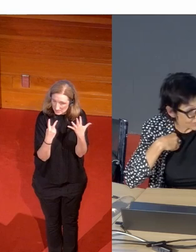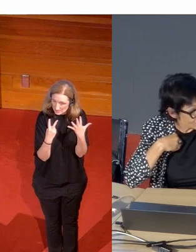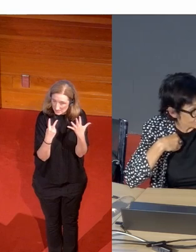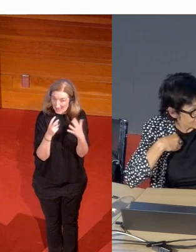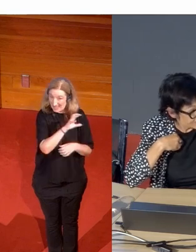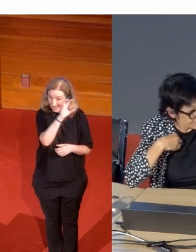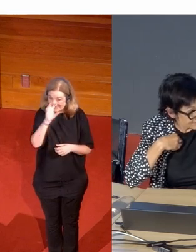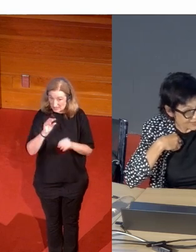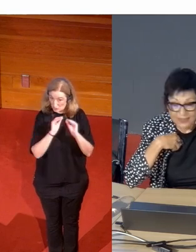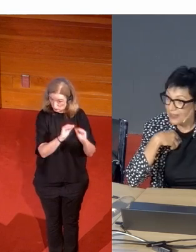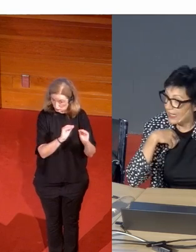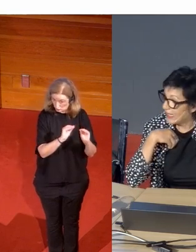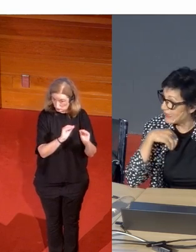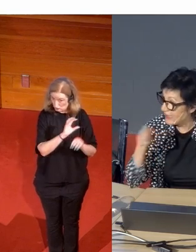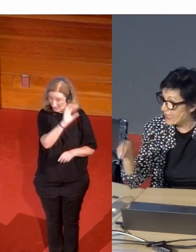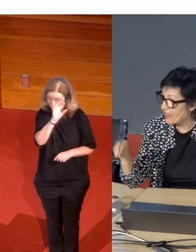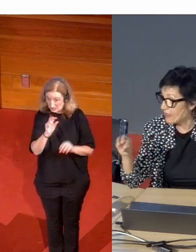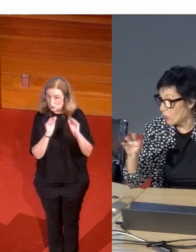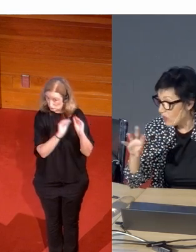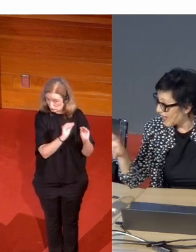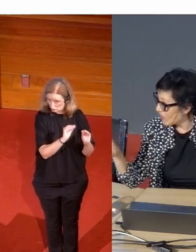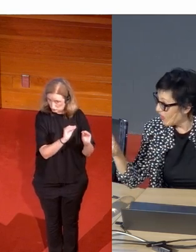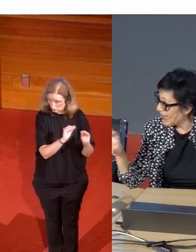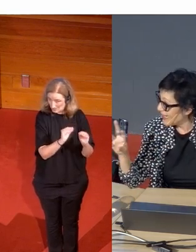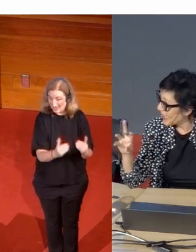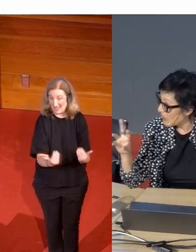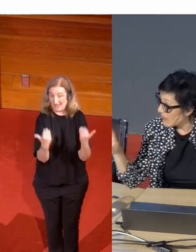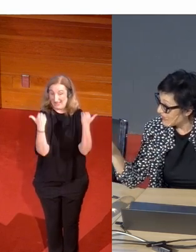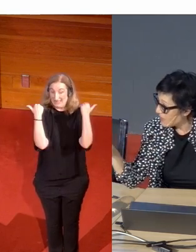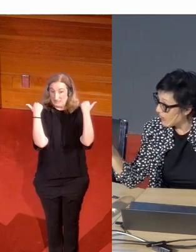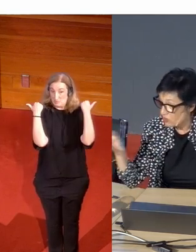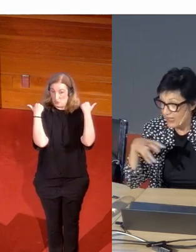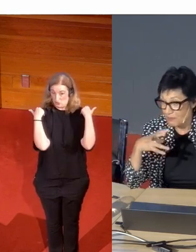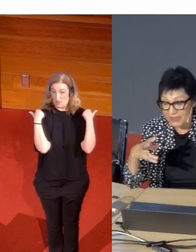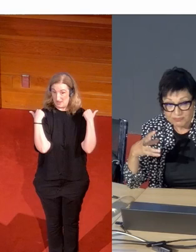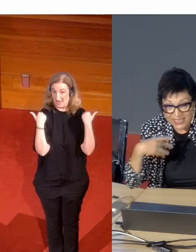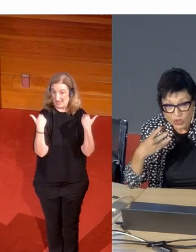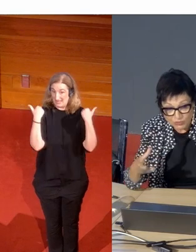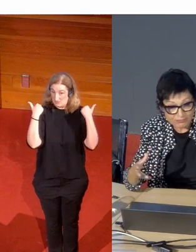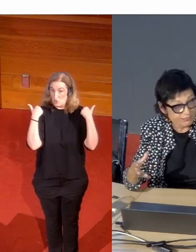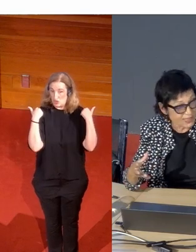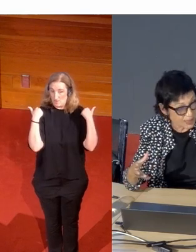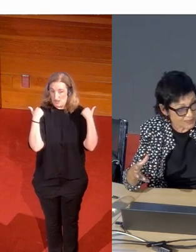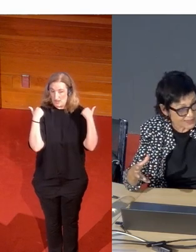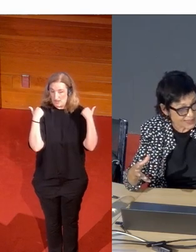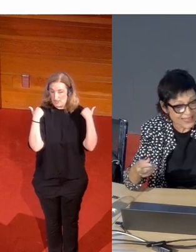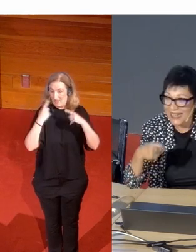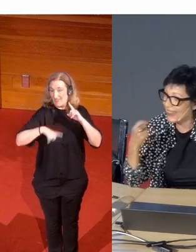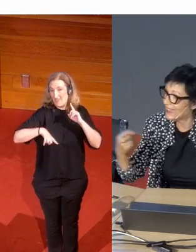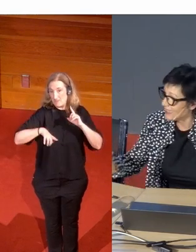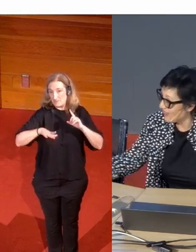sus estados eh tienen un en el que que participan o sea de ellos